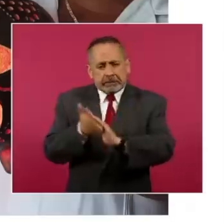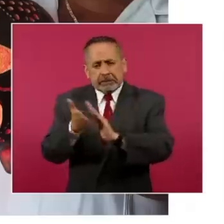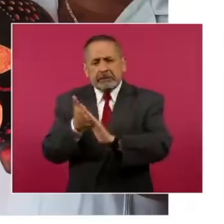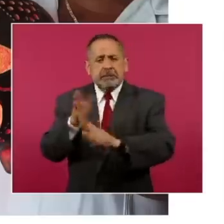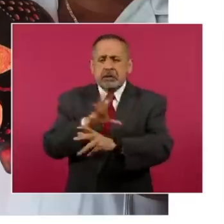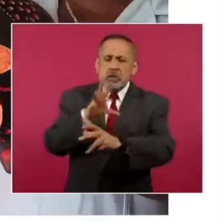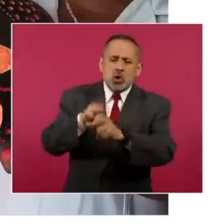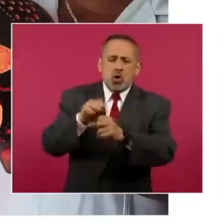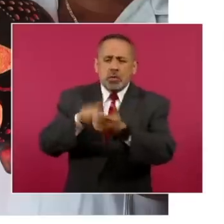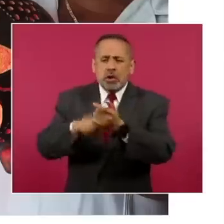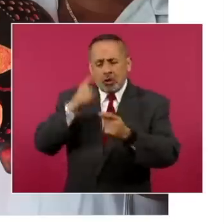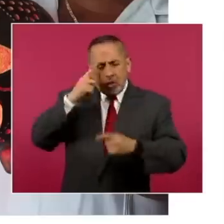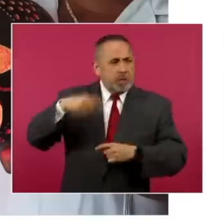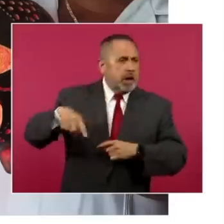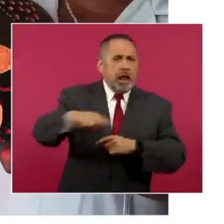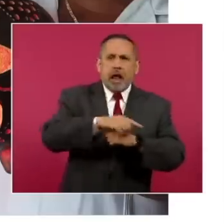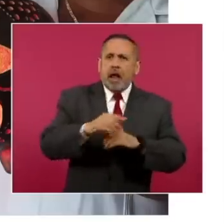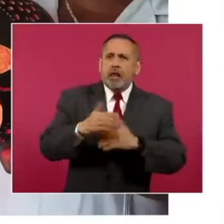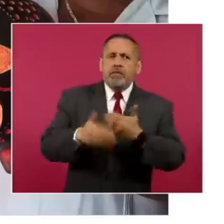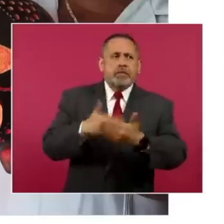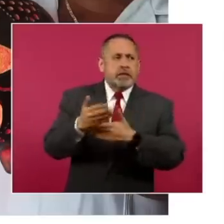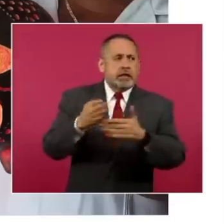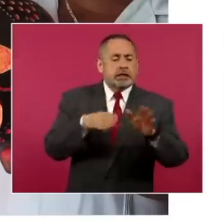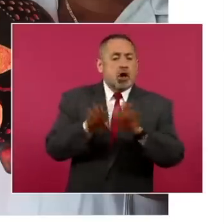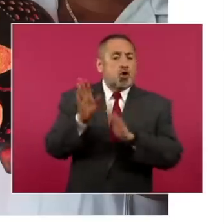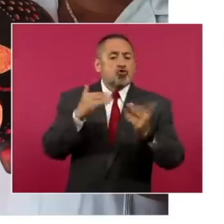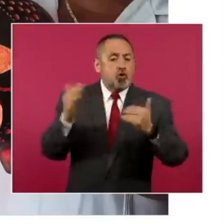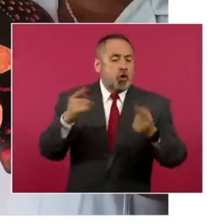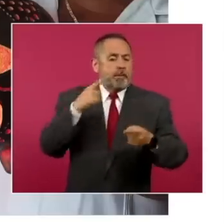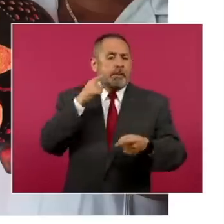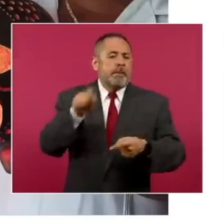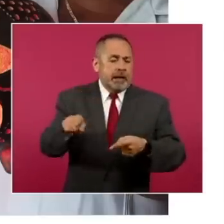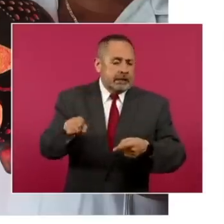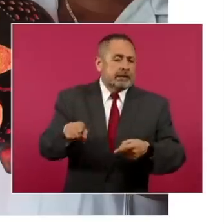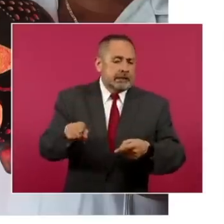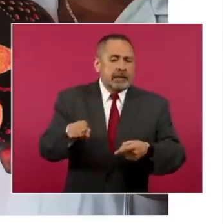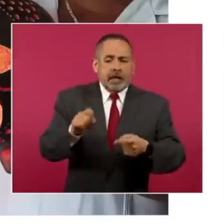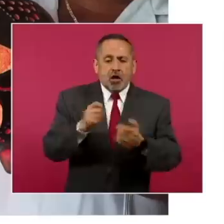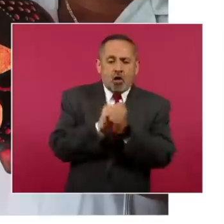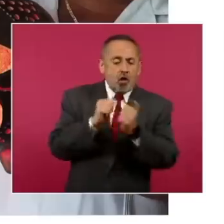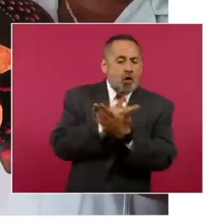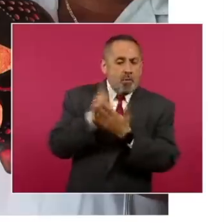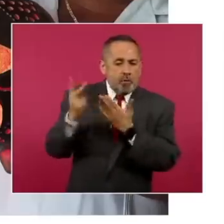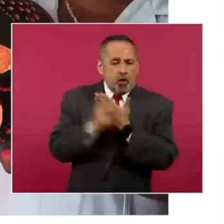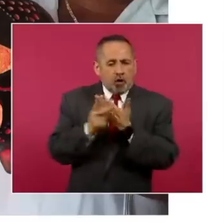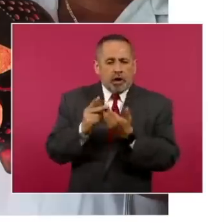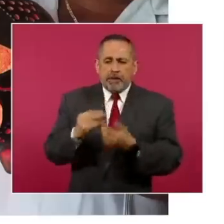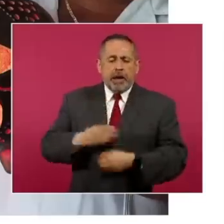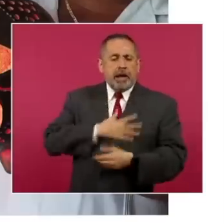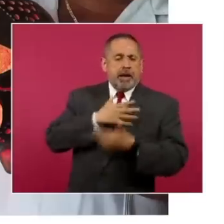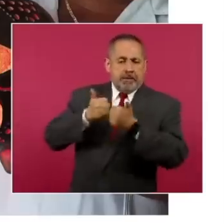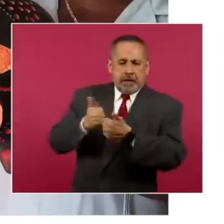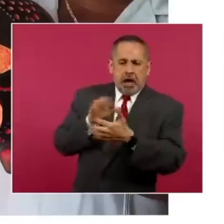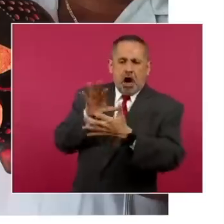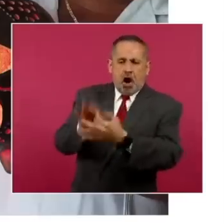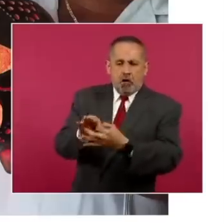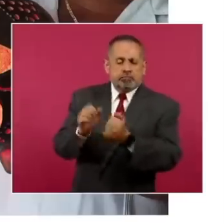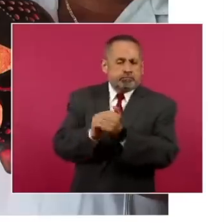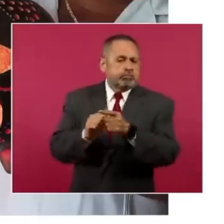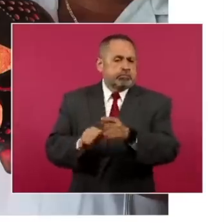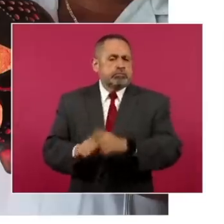integral de desarrollo social adicionales a los programas de la secretaría de bienestar